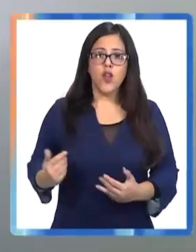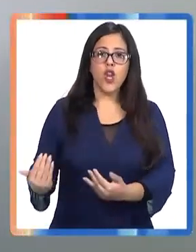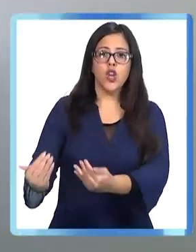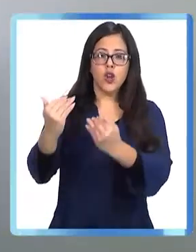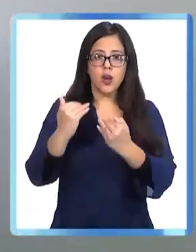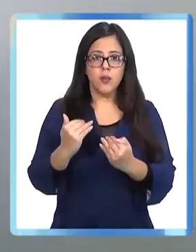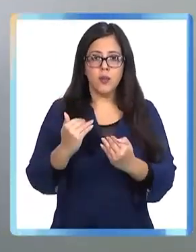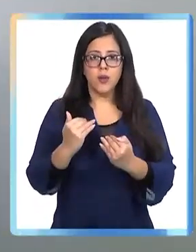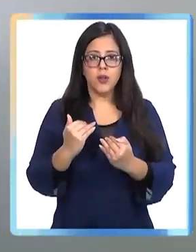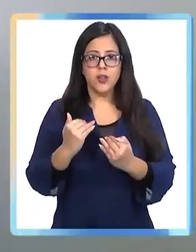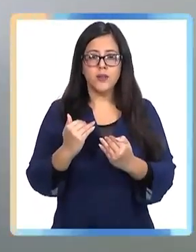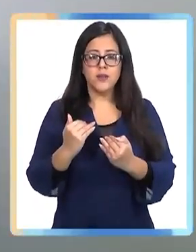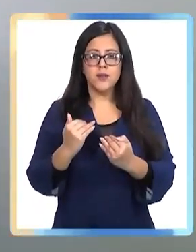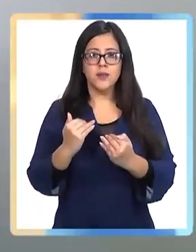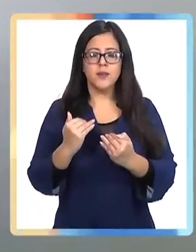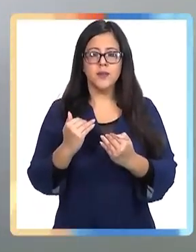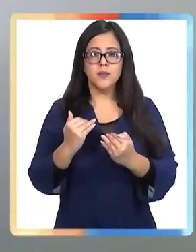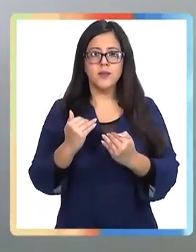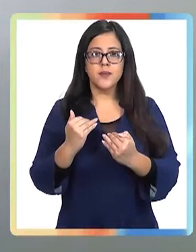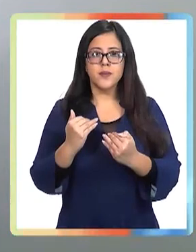nos apoye en